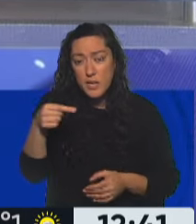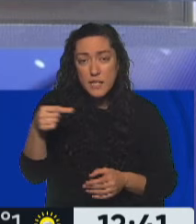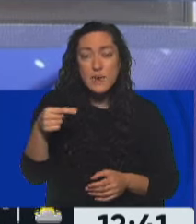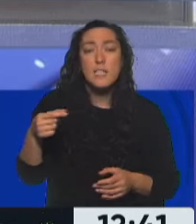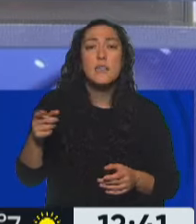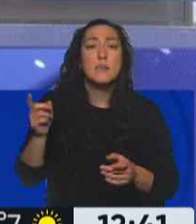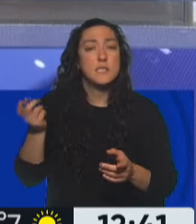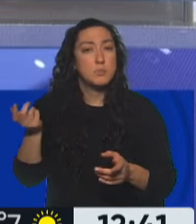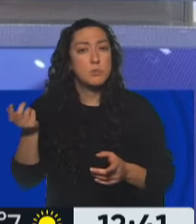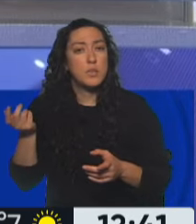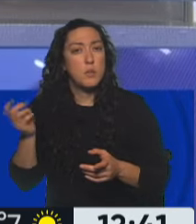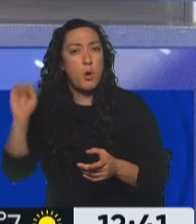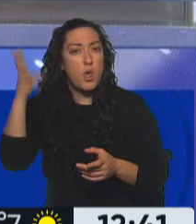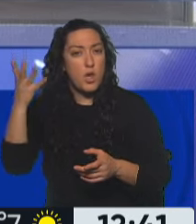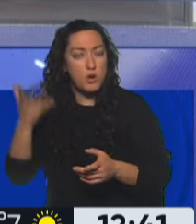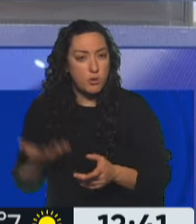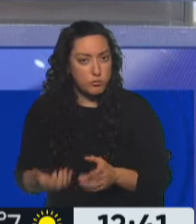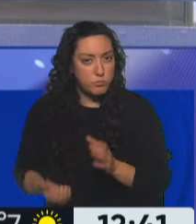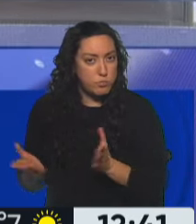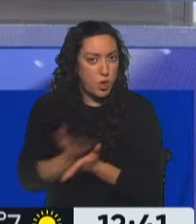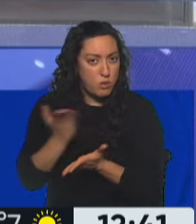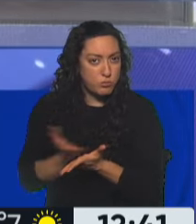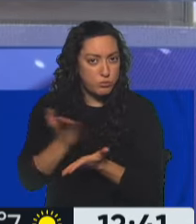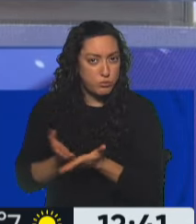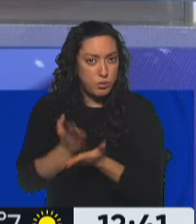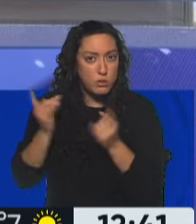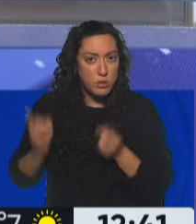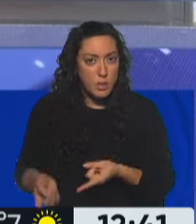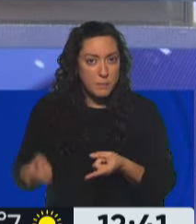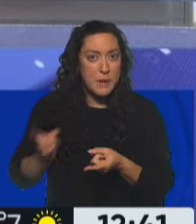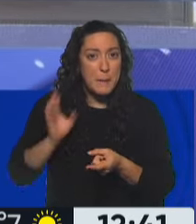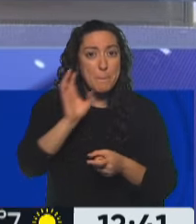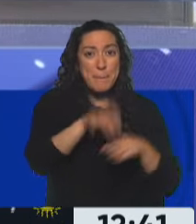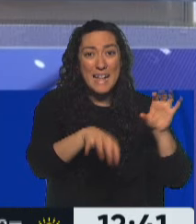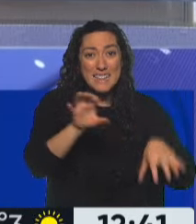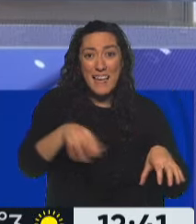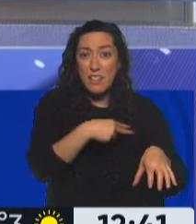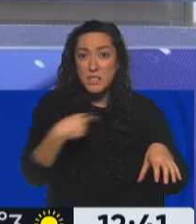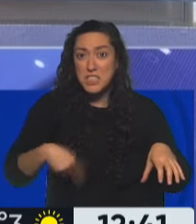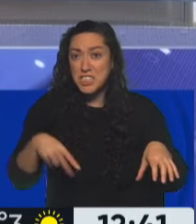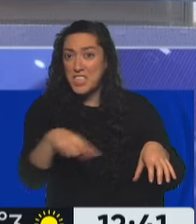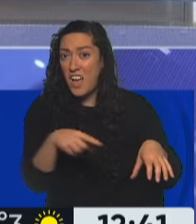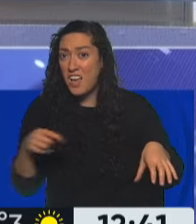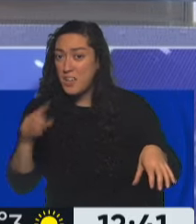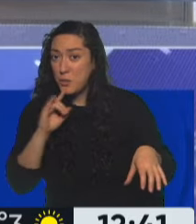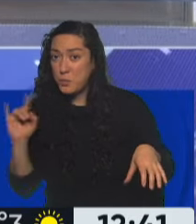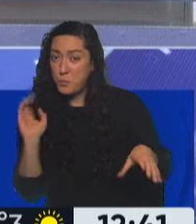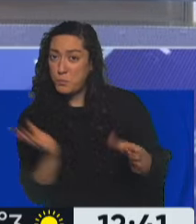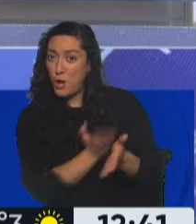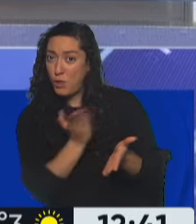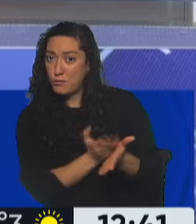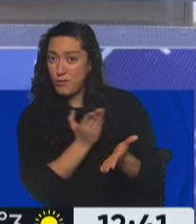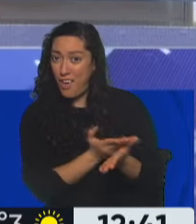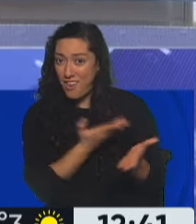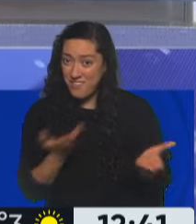chips de última generación. Incluso los producen plantas que están en China. Claro. Porque este es otro aspecto de del hecho, iba a decir conflicto. que